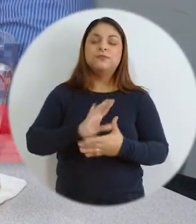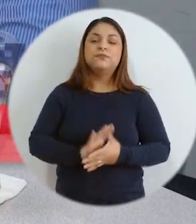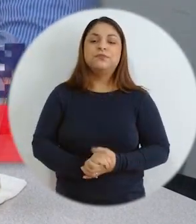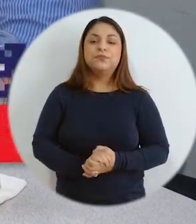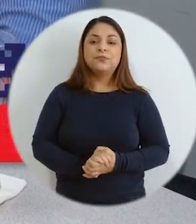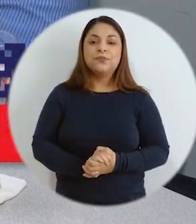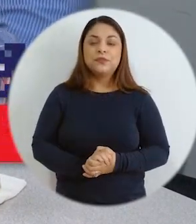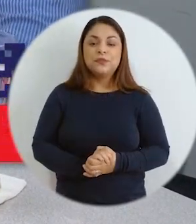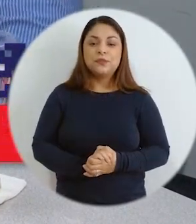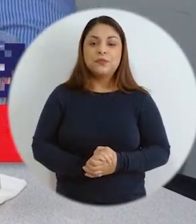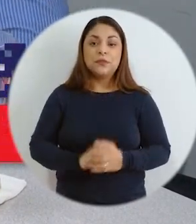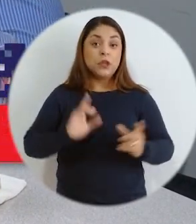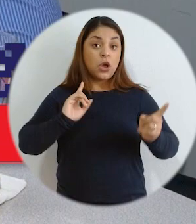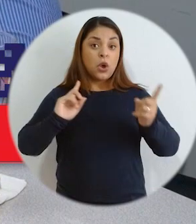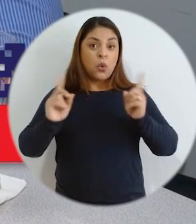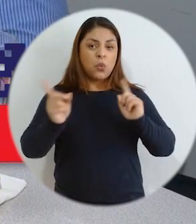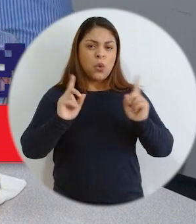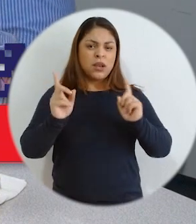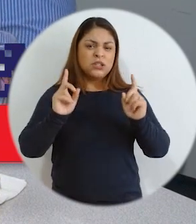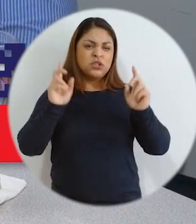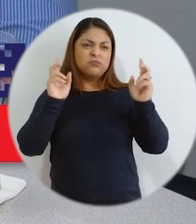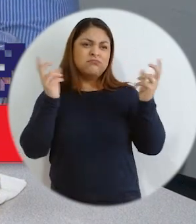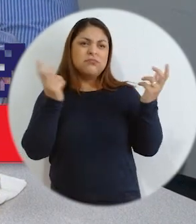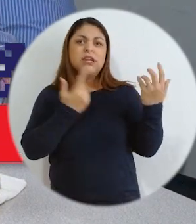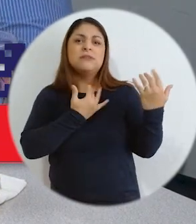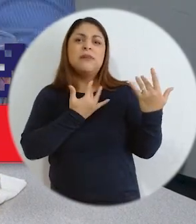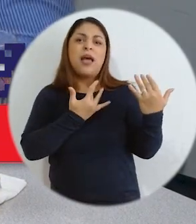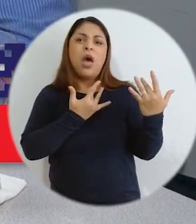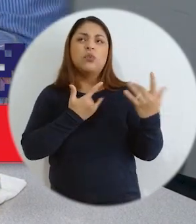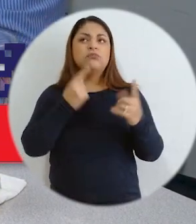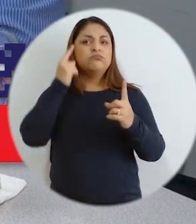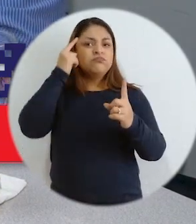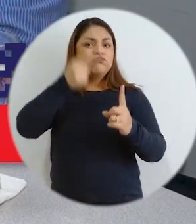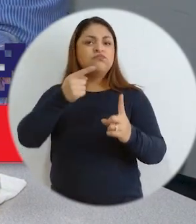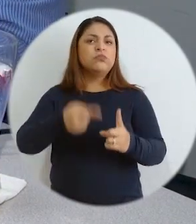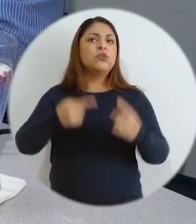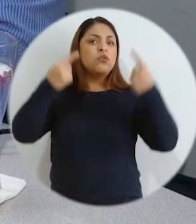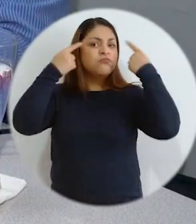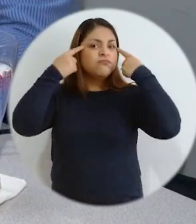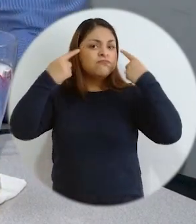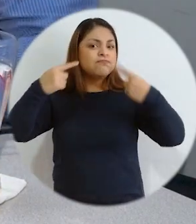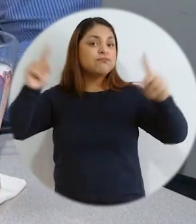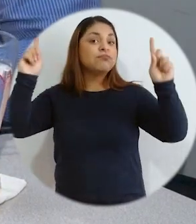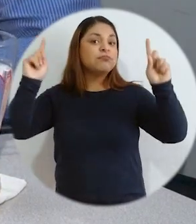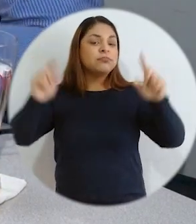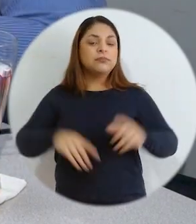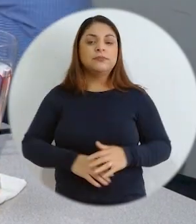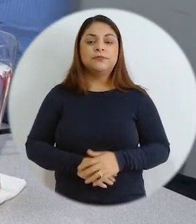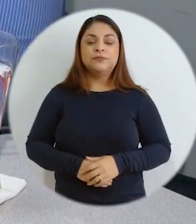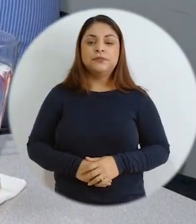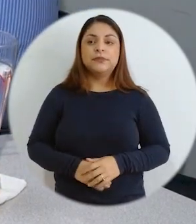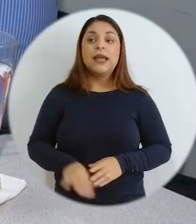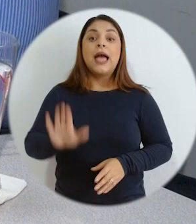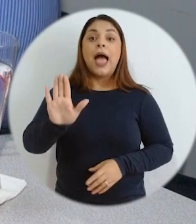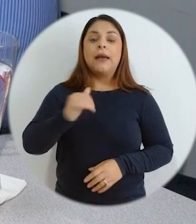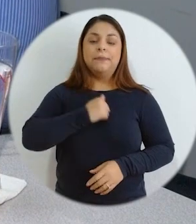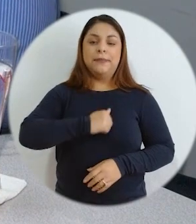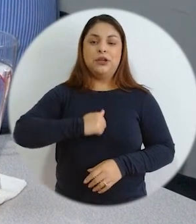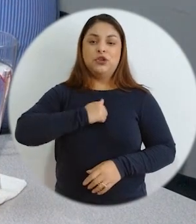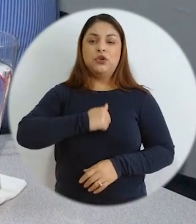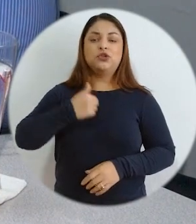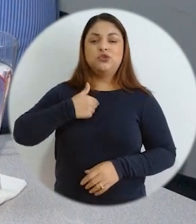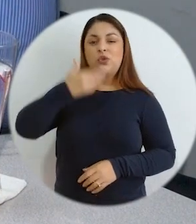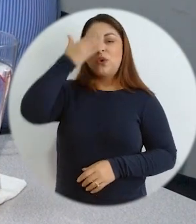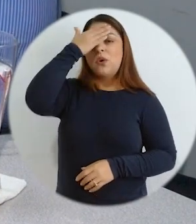en esta etapa previa de las acciones que están en desarrollo justamente al entorno de esta cátedra?